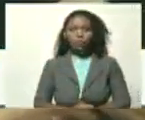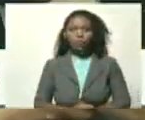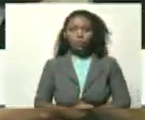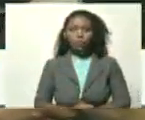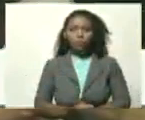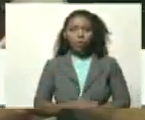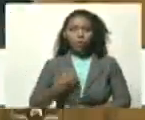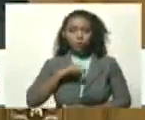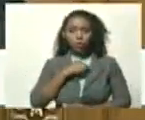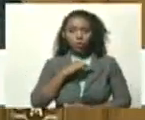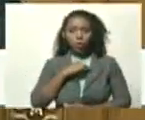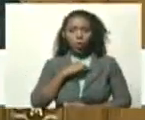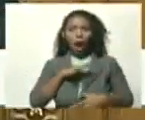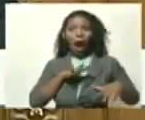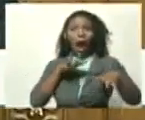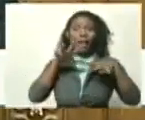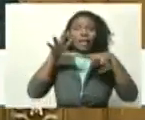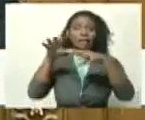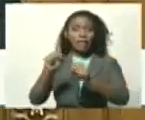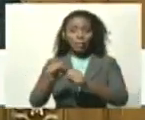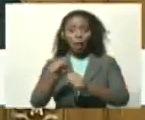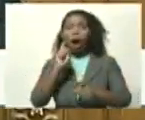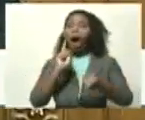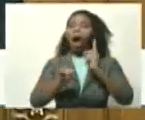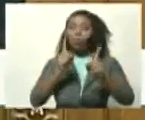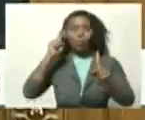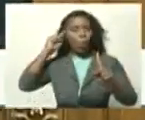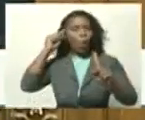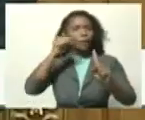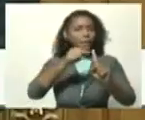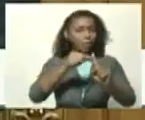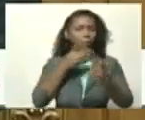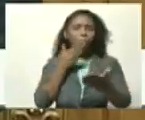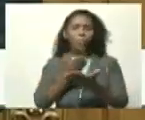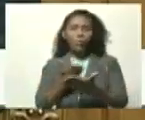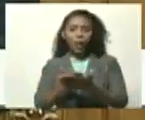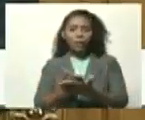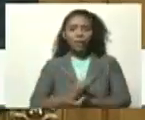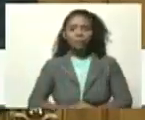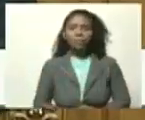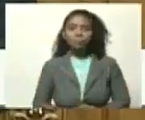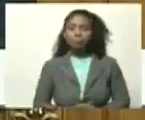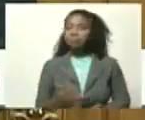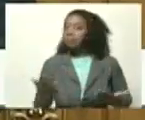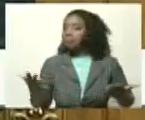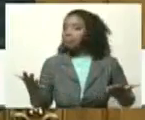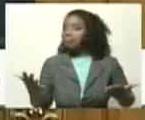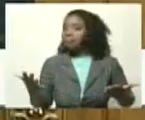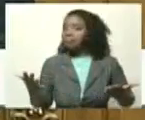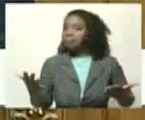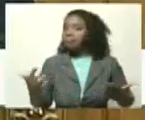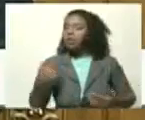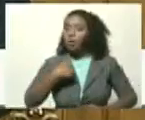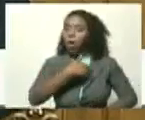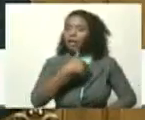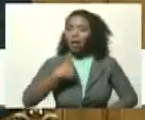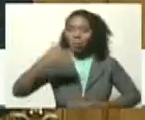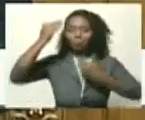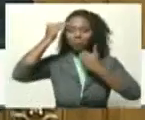Hemos alcanzado algunas metas propuestas y quiero este